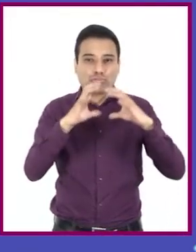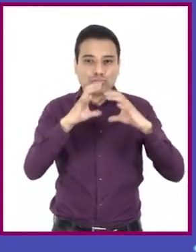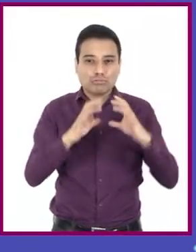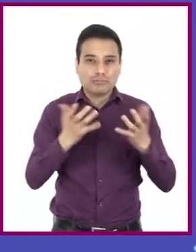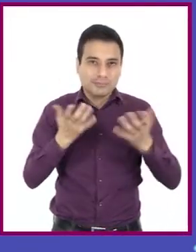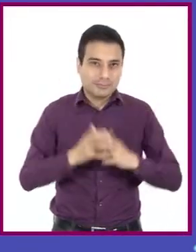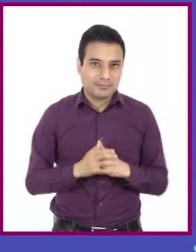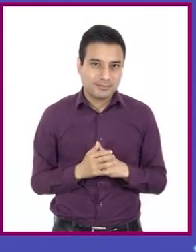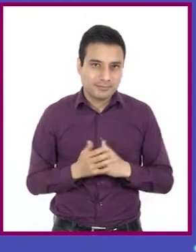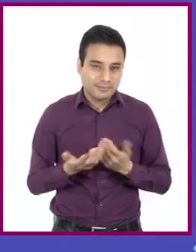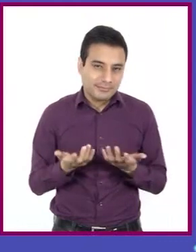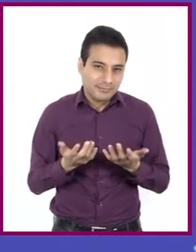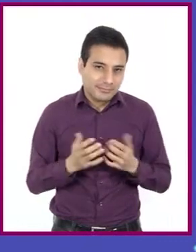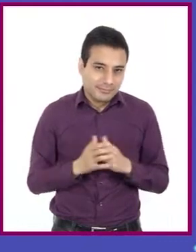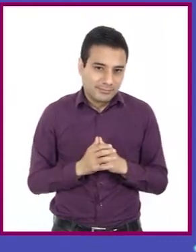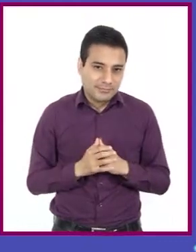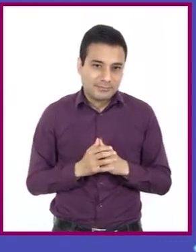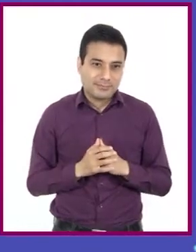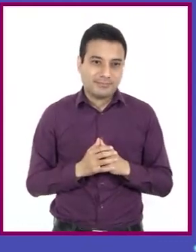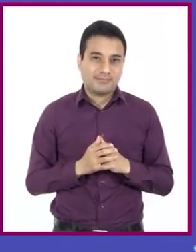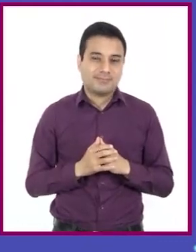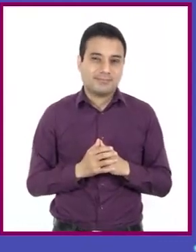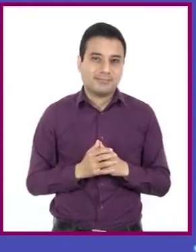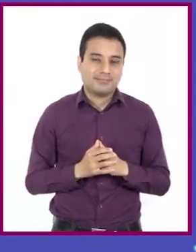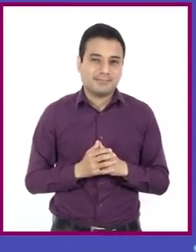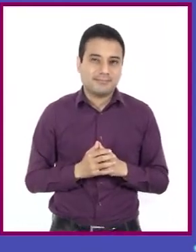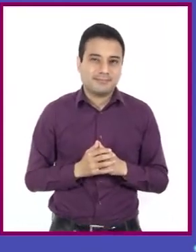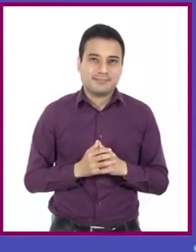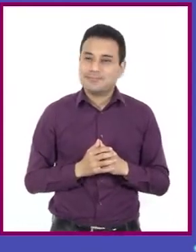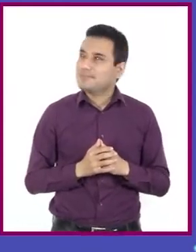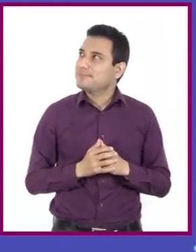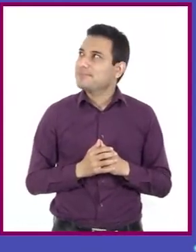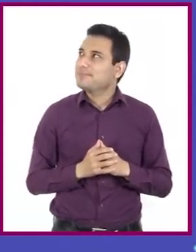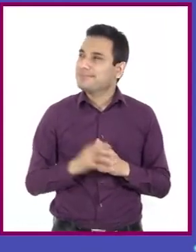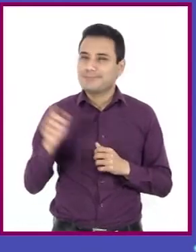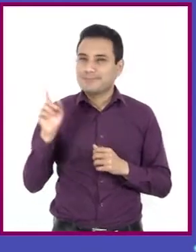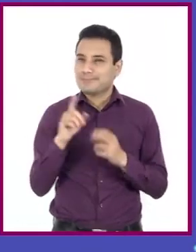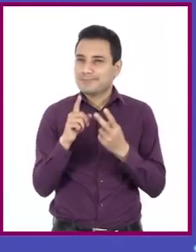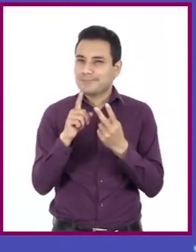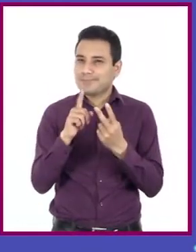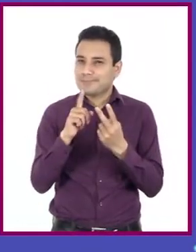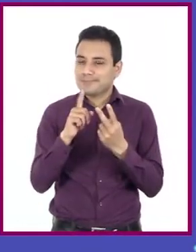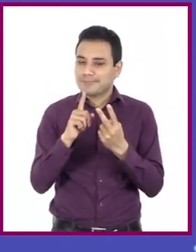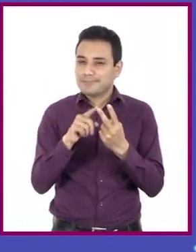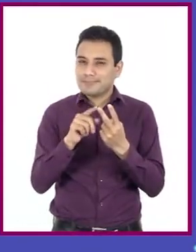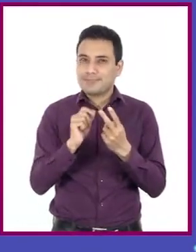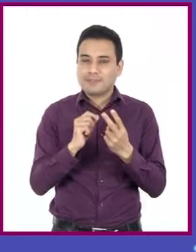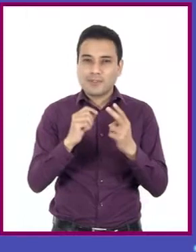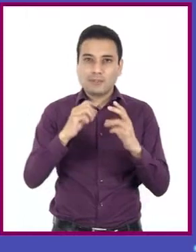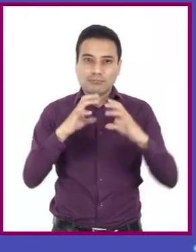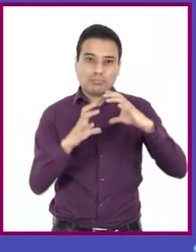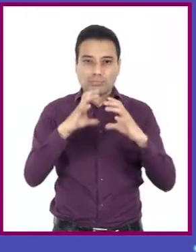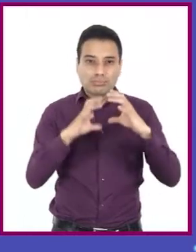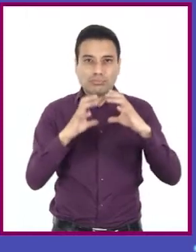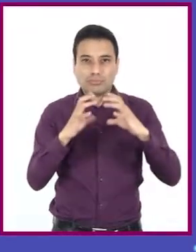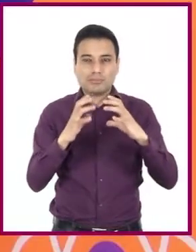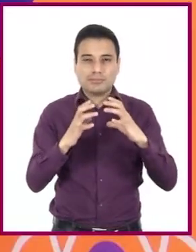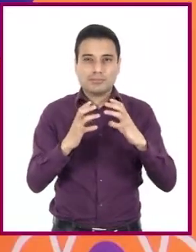claro, la segunda imagen es más grande y eso me hace imaginar que al sonar se magnifica.